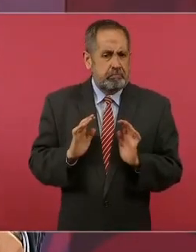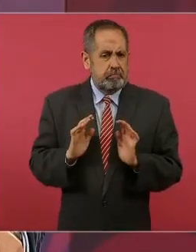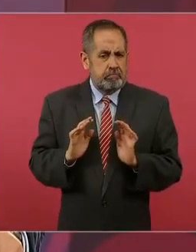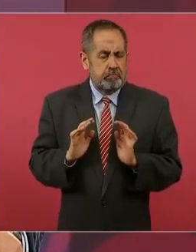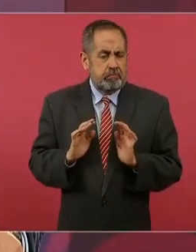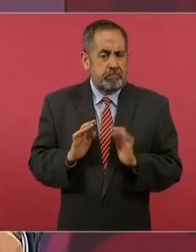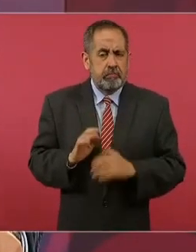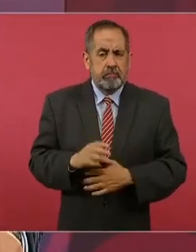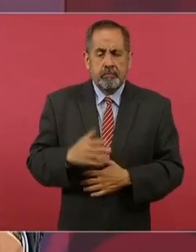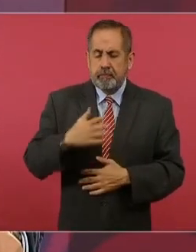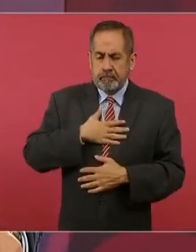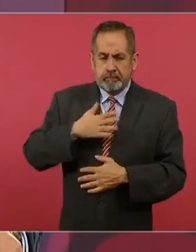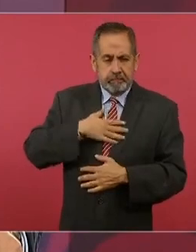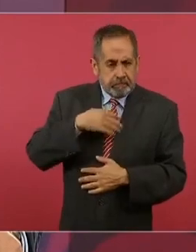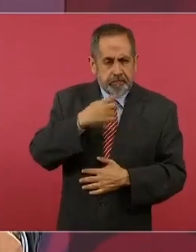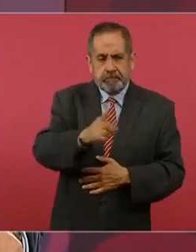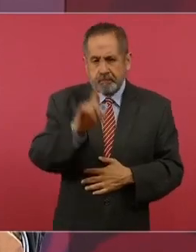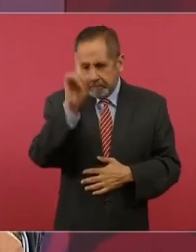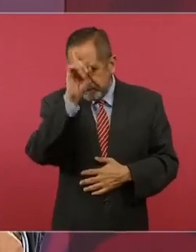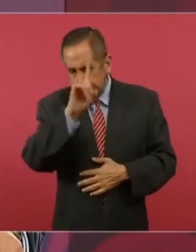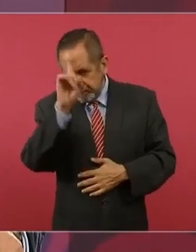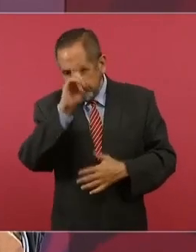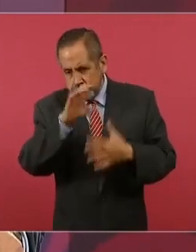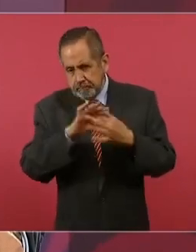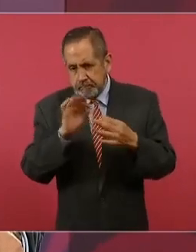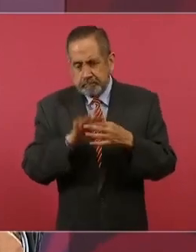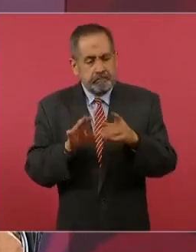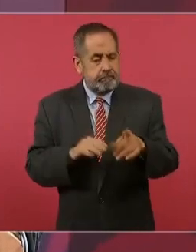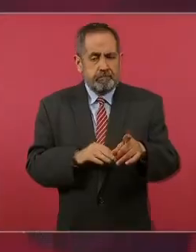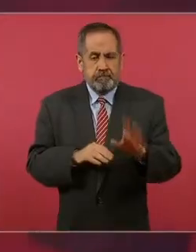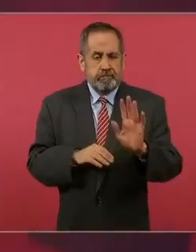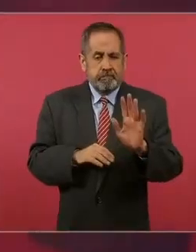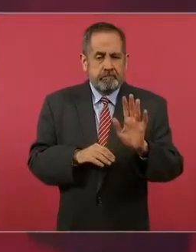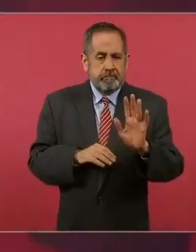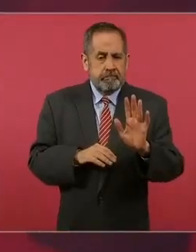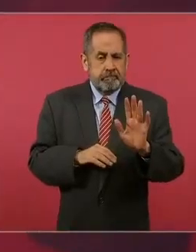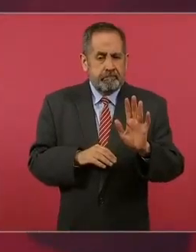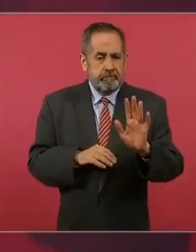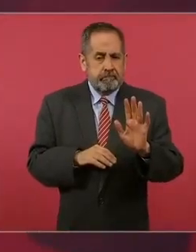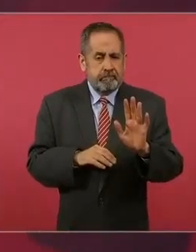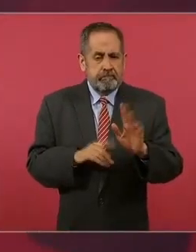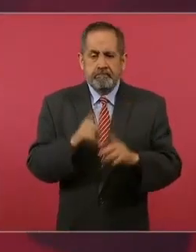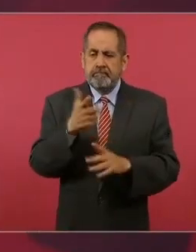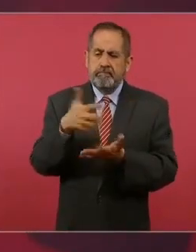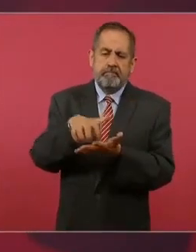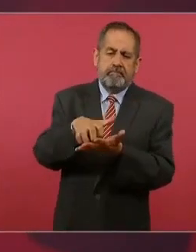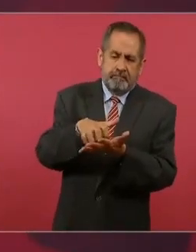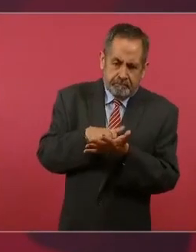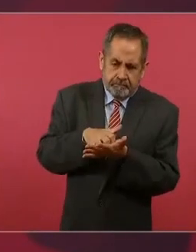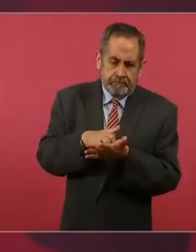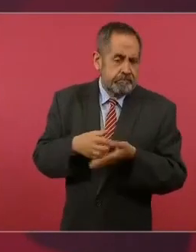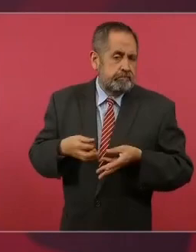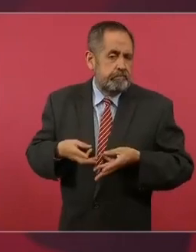nosotros estamos recomendando es que haya austeridad